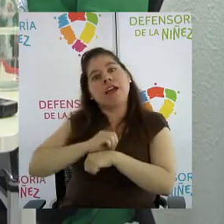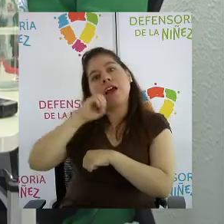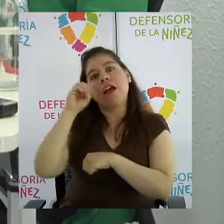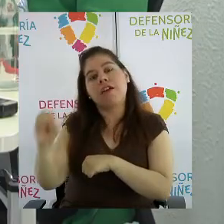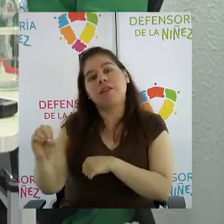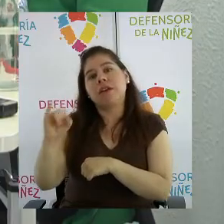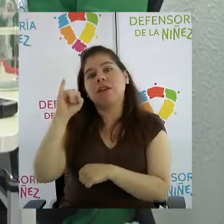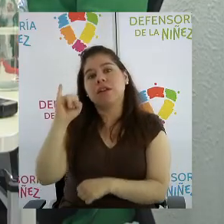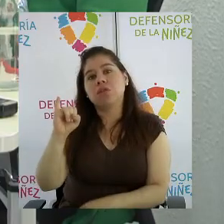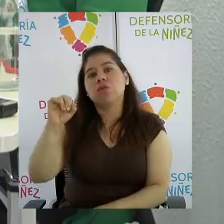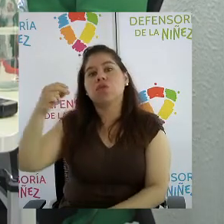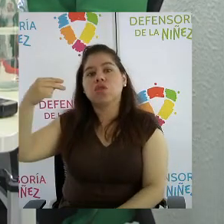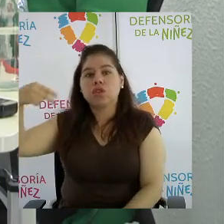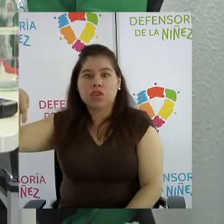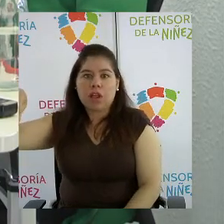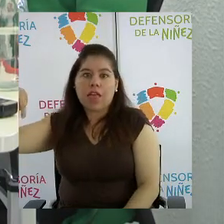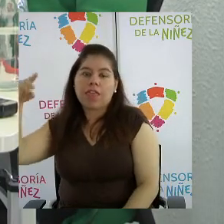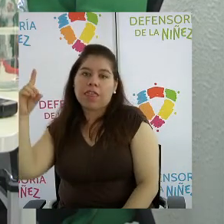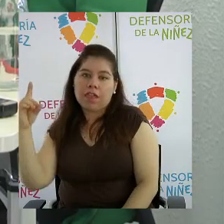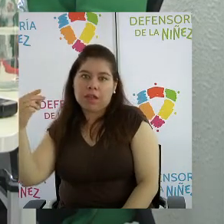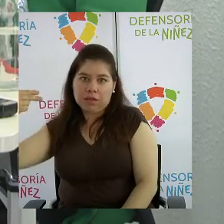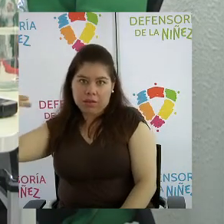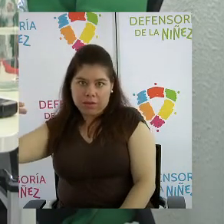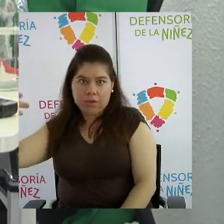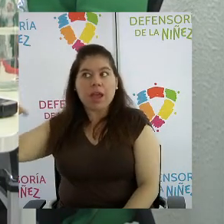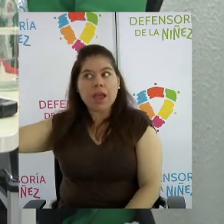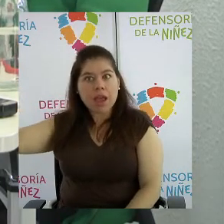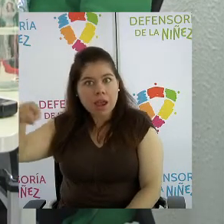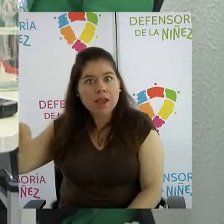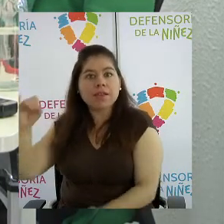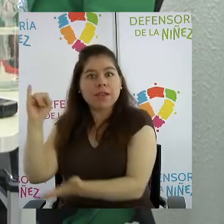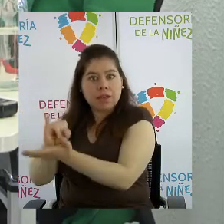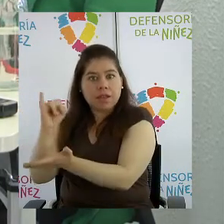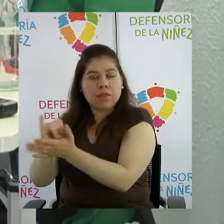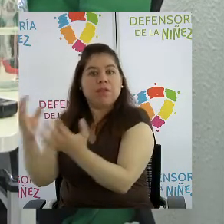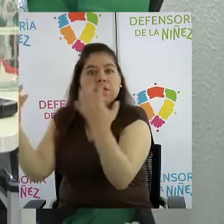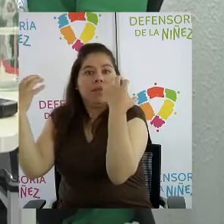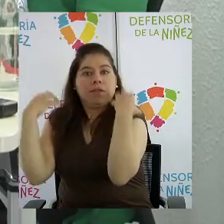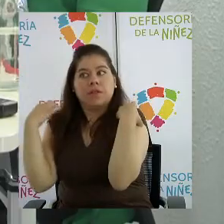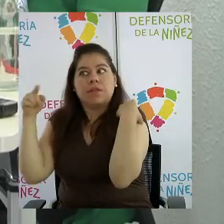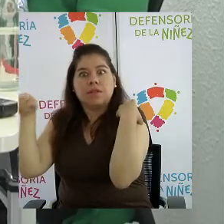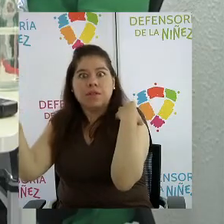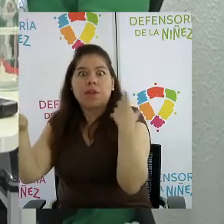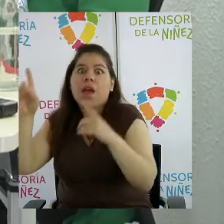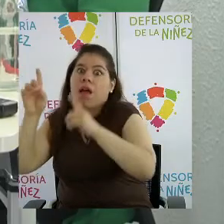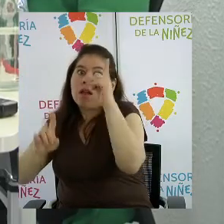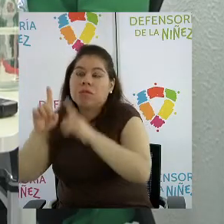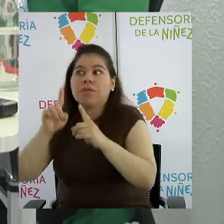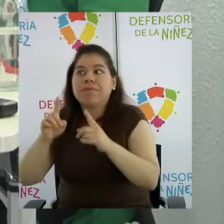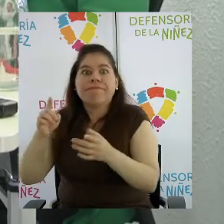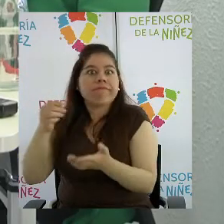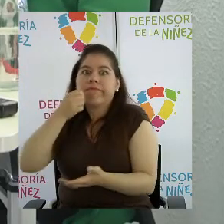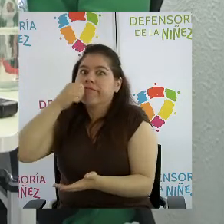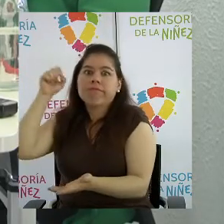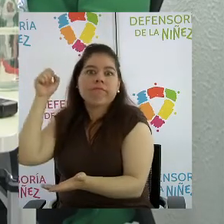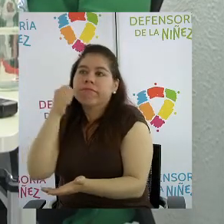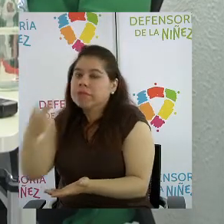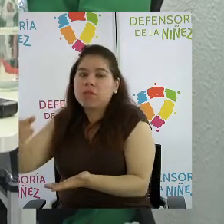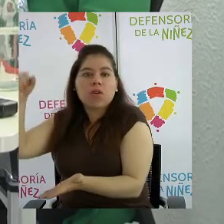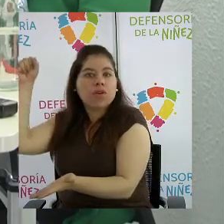de Derechos Humanos para la adopción por parte de esa institución conforme a sus competencias de eventuales acciones criminales como querellas o de otra naturaleza.